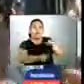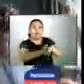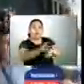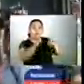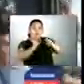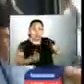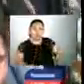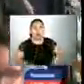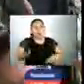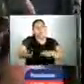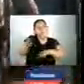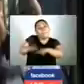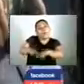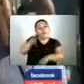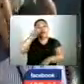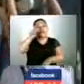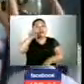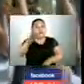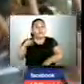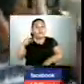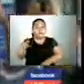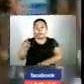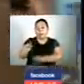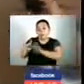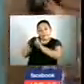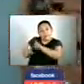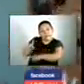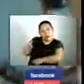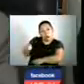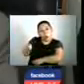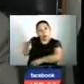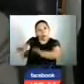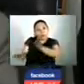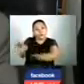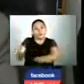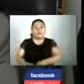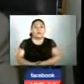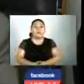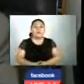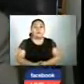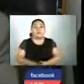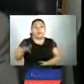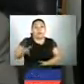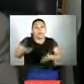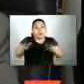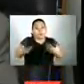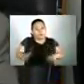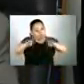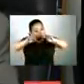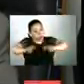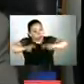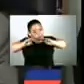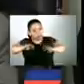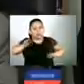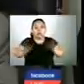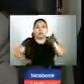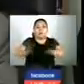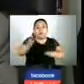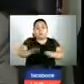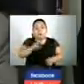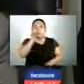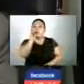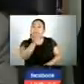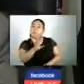dos años más por el soborno a una empleada judicial en otro proceso. El juzgado analizó la situación desde el punto de vista jurídico y le